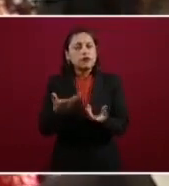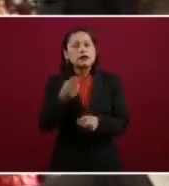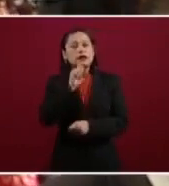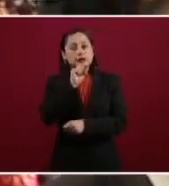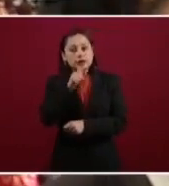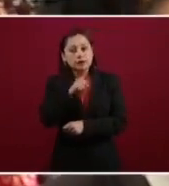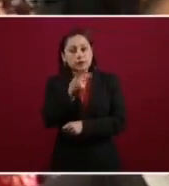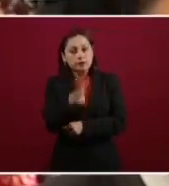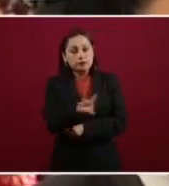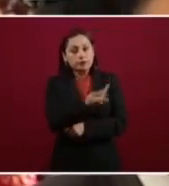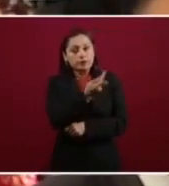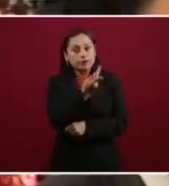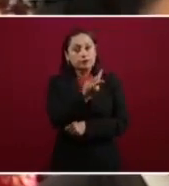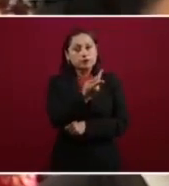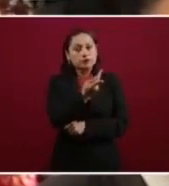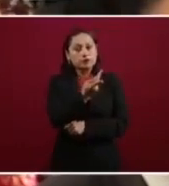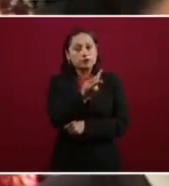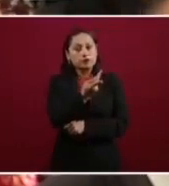de qué manera